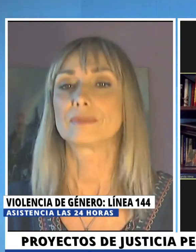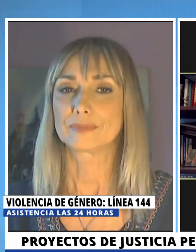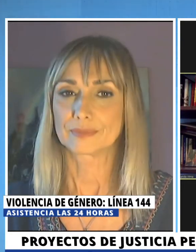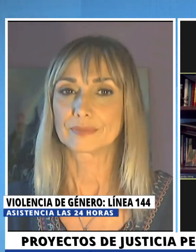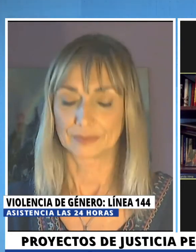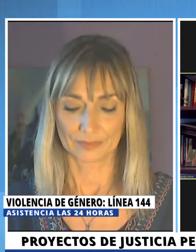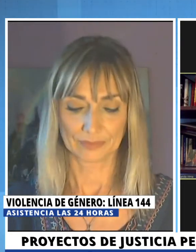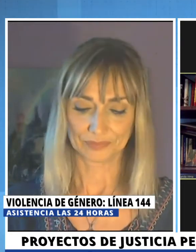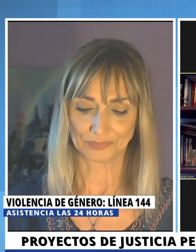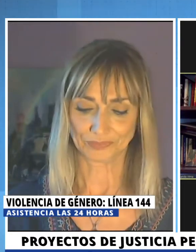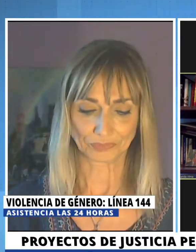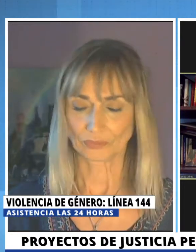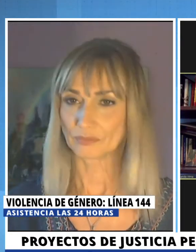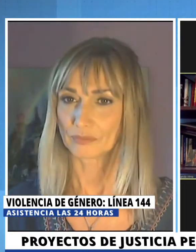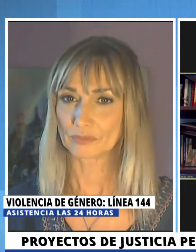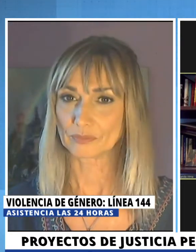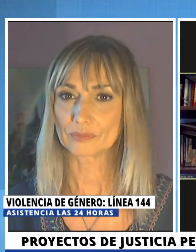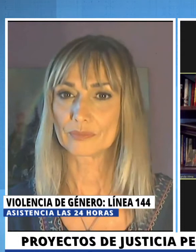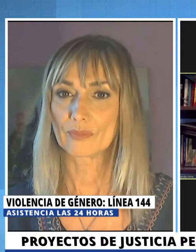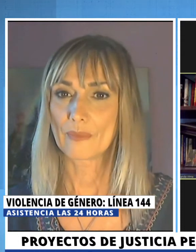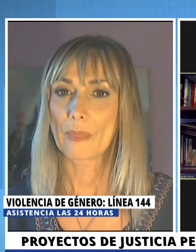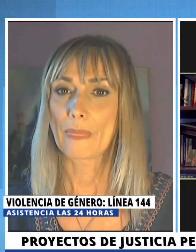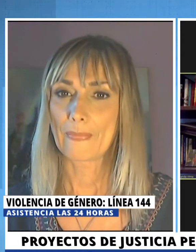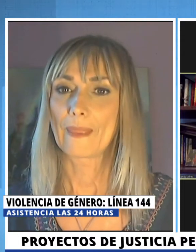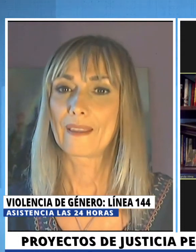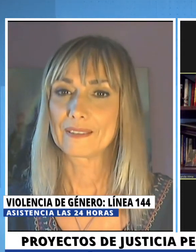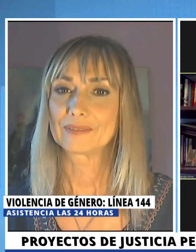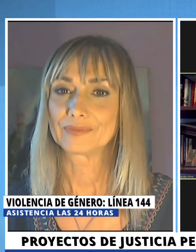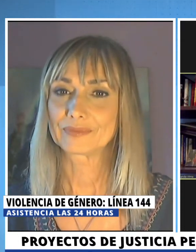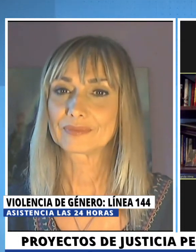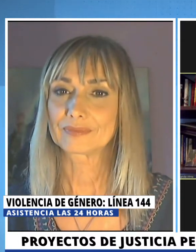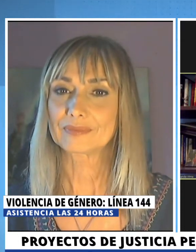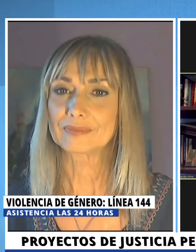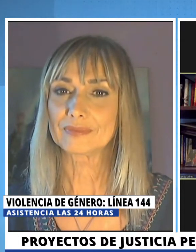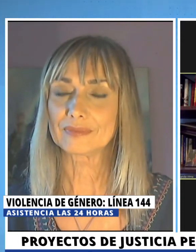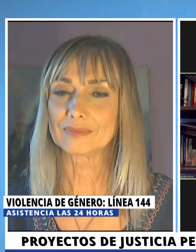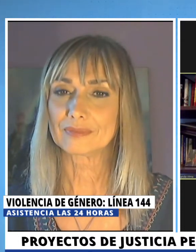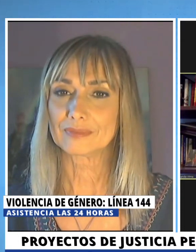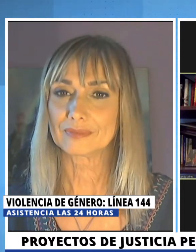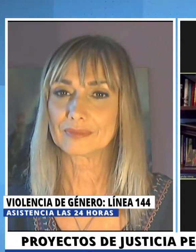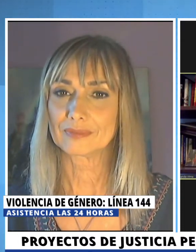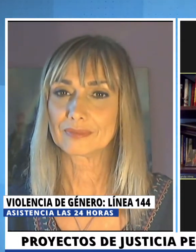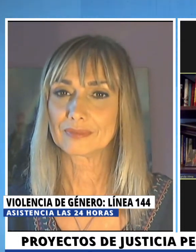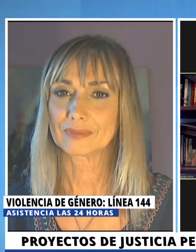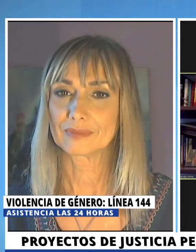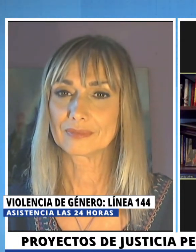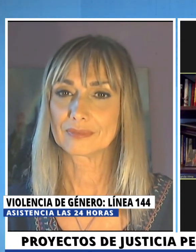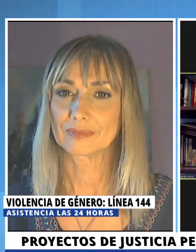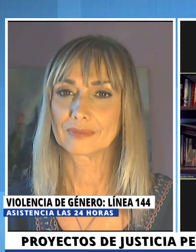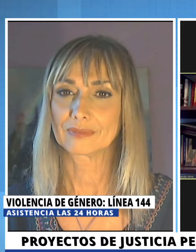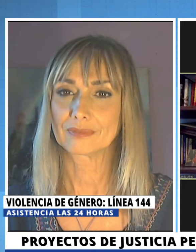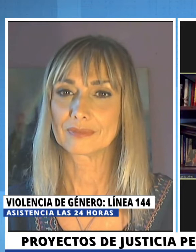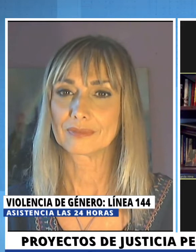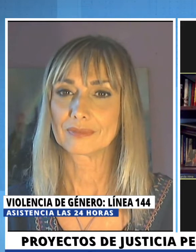vienen construyendo este fenómeno que hoy conocemos como feminismo popular también. Recordemos que en Argentina hace 36 años hacen los